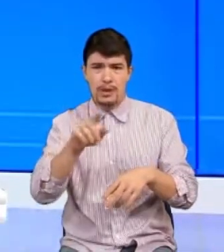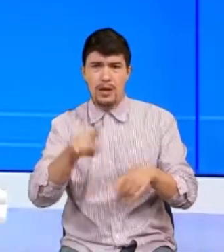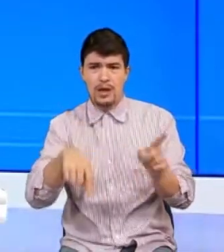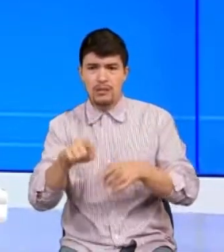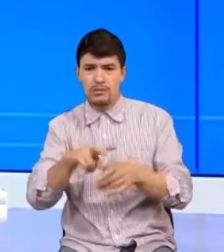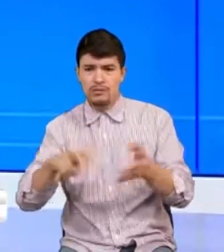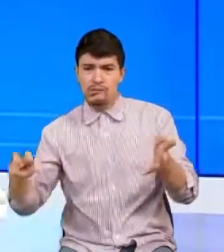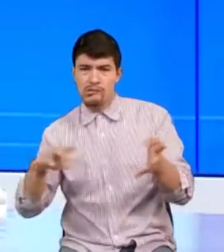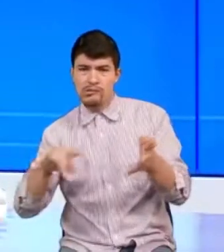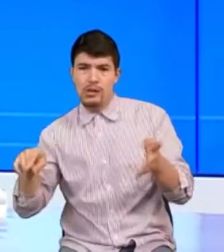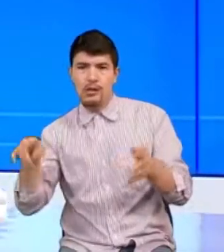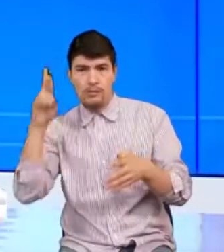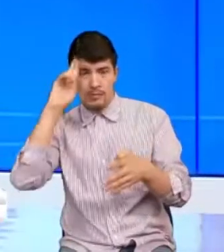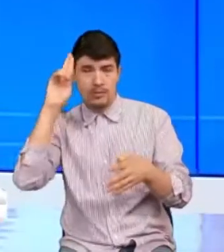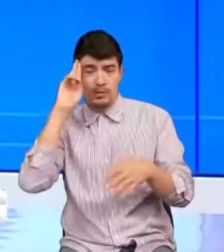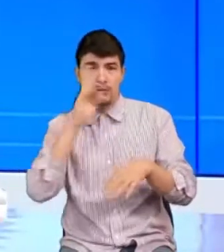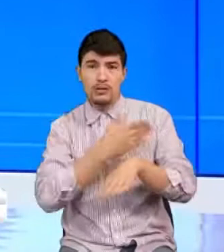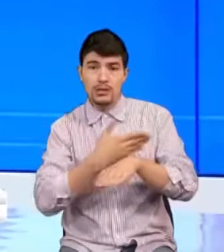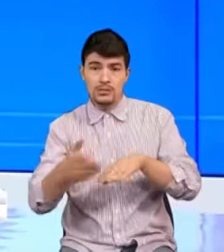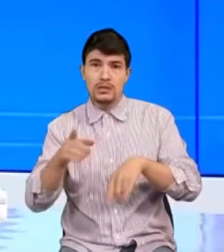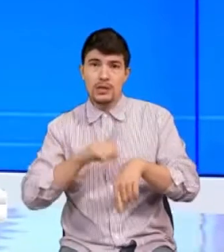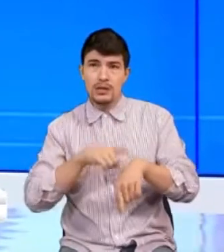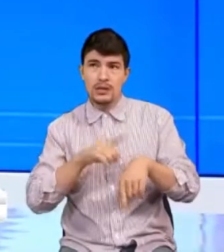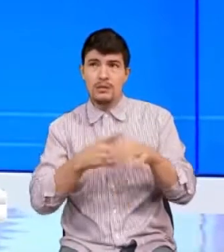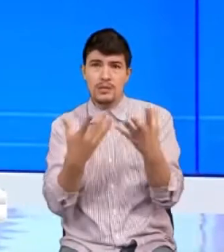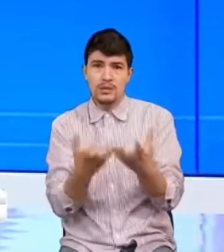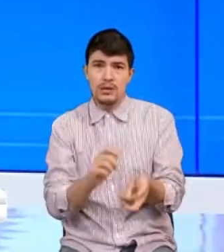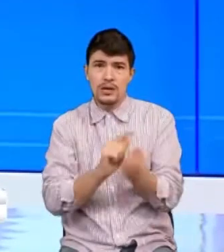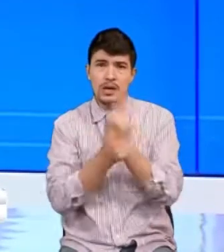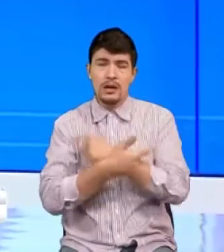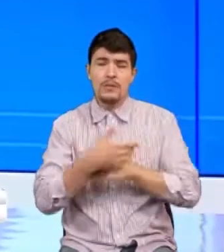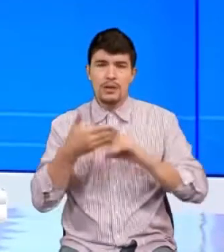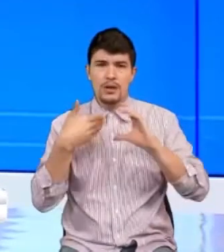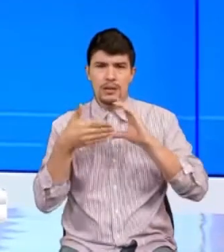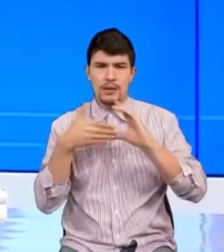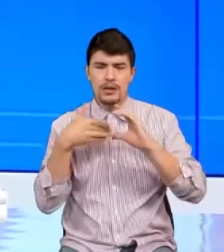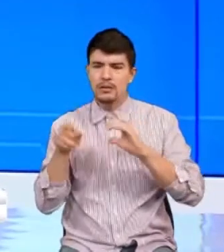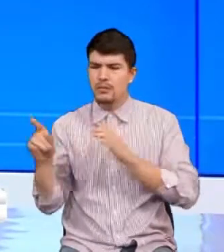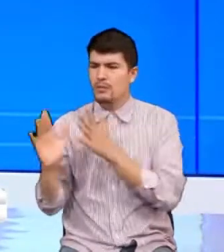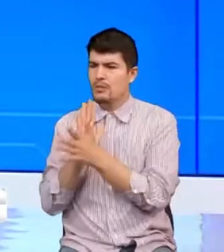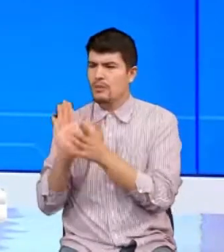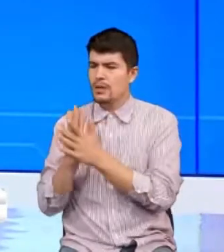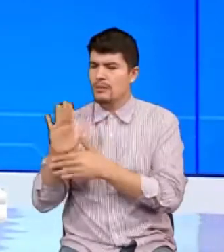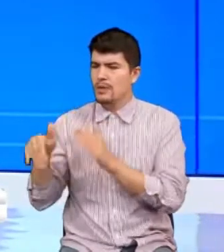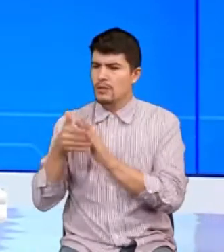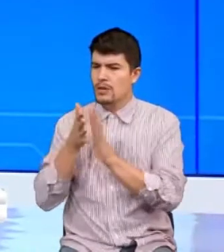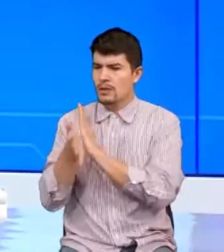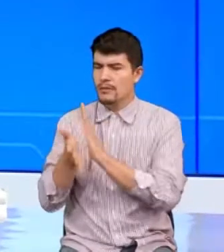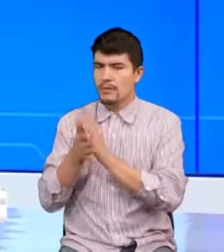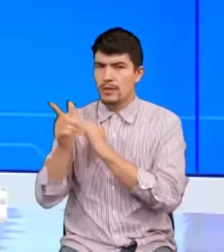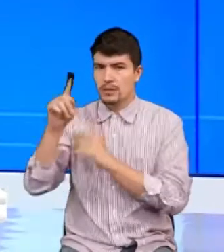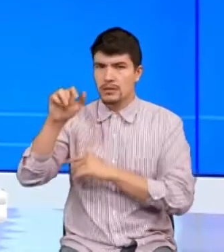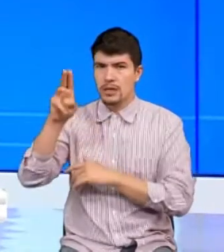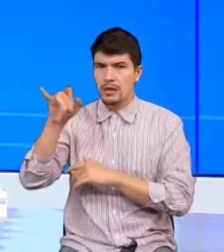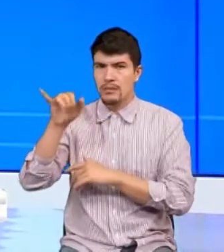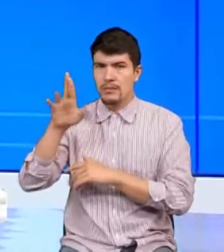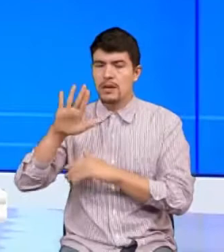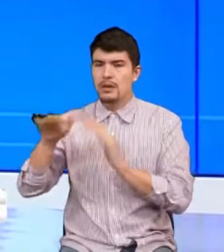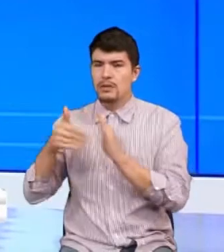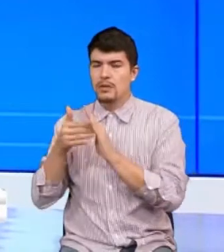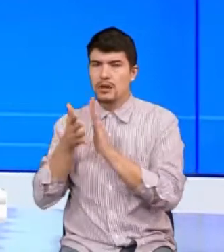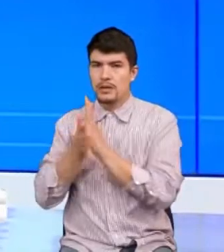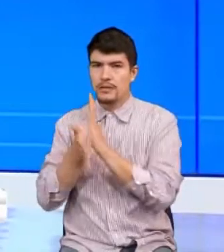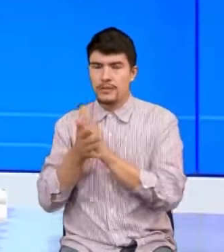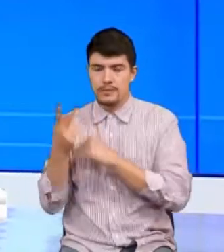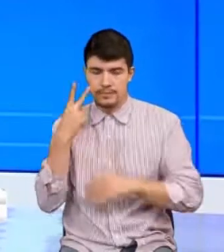Cúcuta. Es por ello que vendrán tiempos secos a raíz del cambio climático. ¿Qué tiene para contarnos sobre esta información? Nuestro compañero Samir Castillo nos los amplía